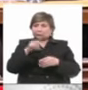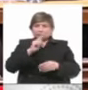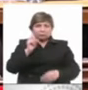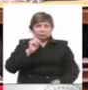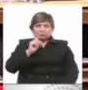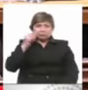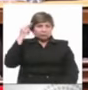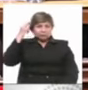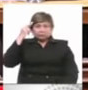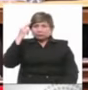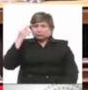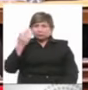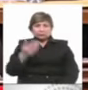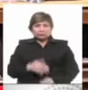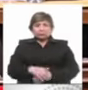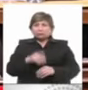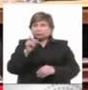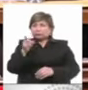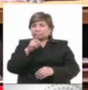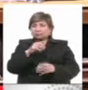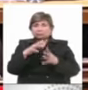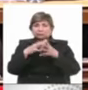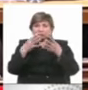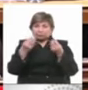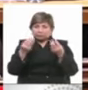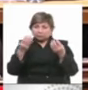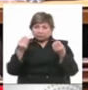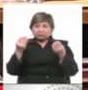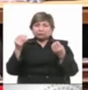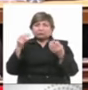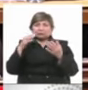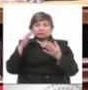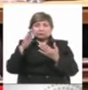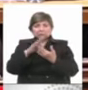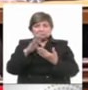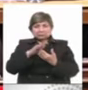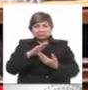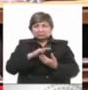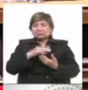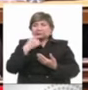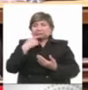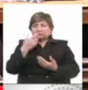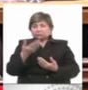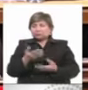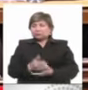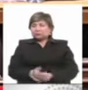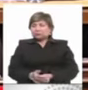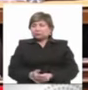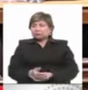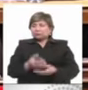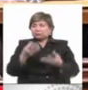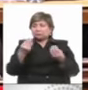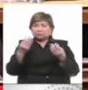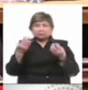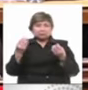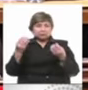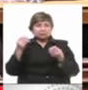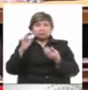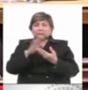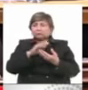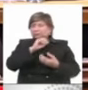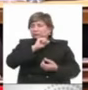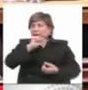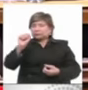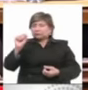razón. Ustedes podrán hacer una mayoría abusiva, porque realmente eso es lo que son, una mayoría abusiva en